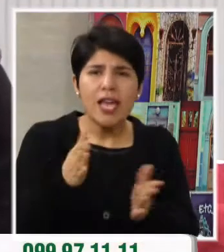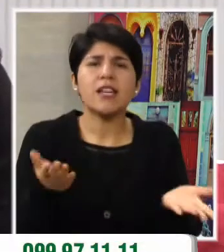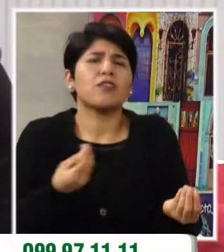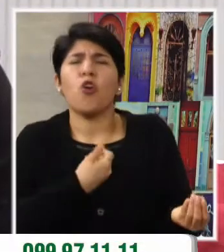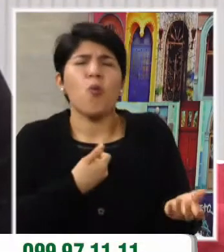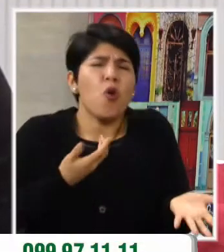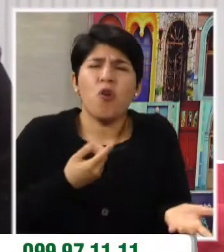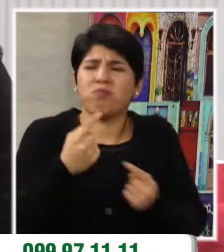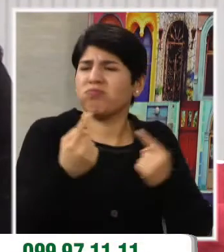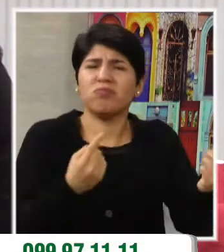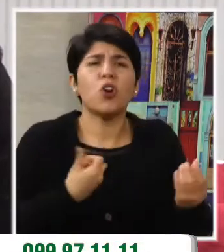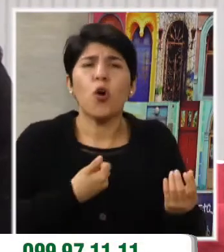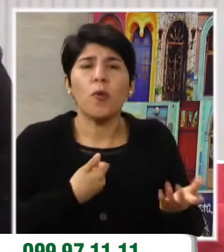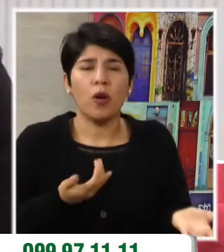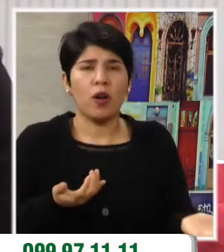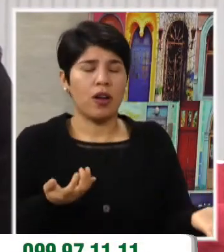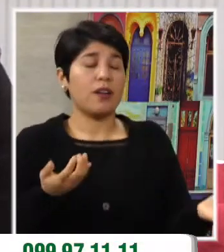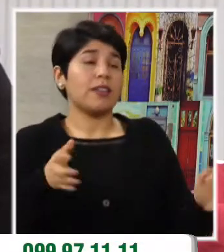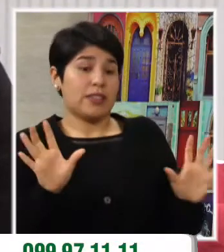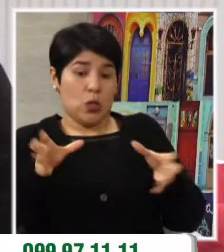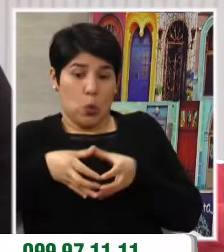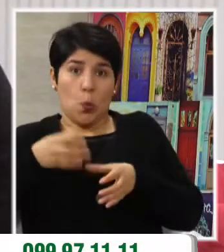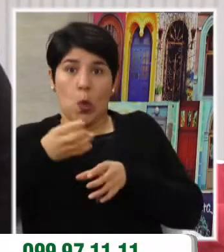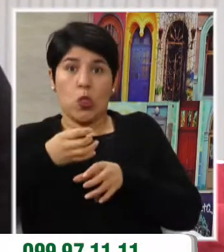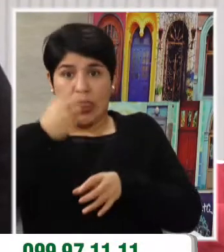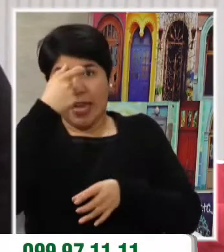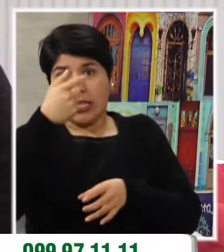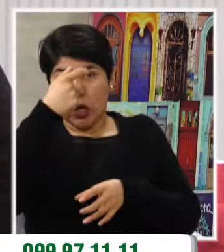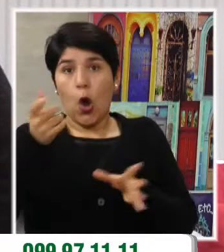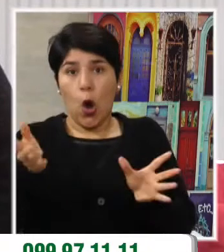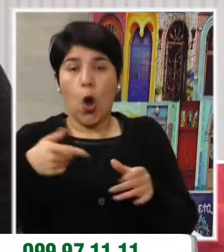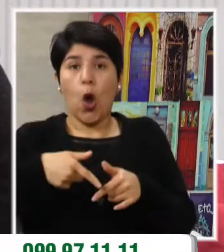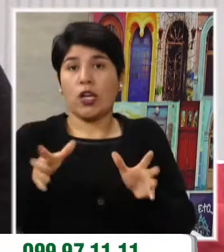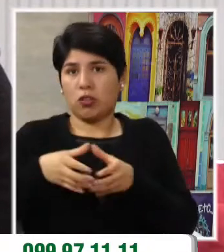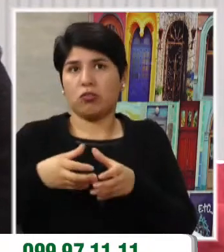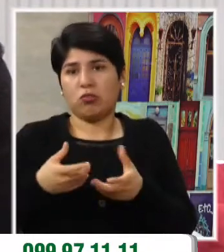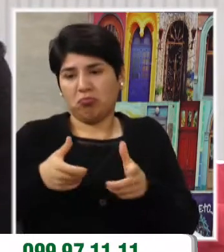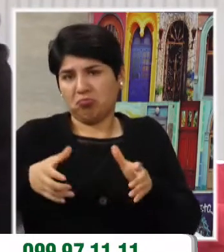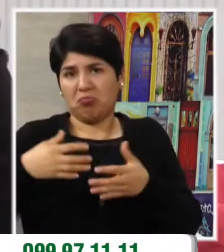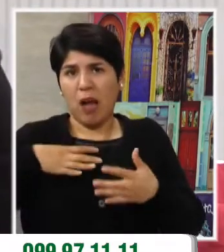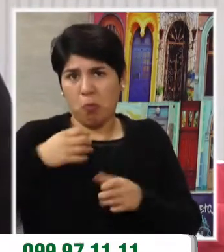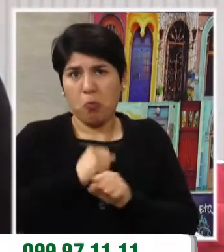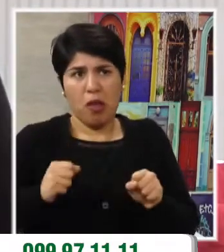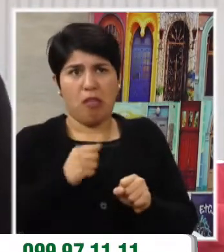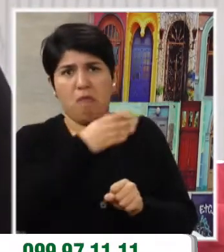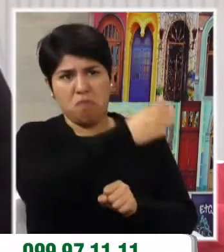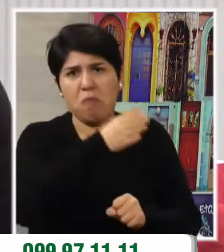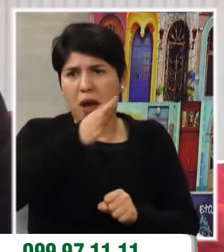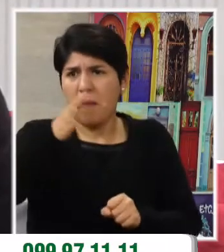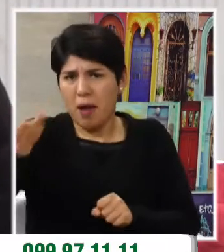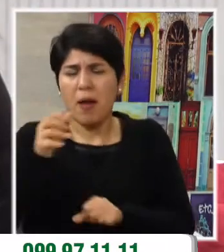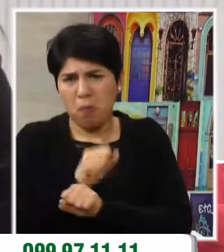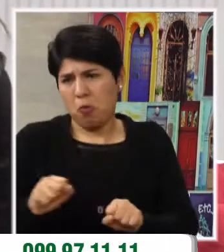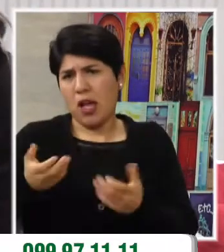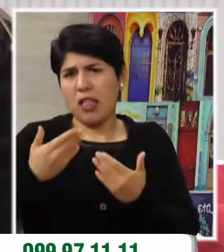el equipo técnico es este es realmente grande entonces pues podemos llegar perfectamente a todo el departamento en caso de san